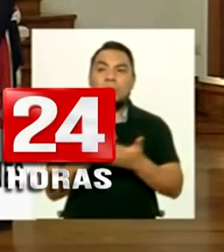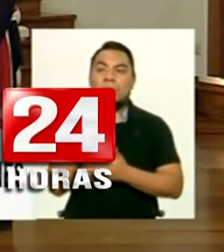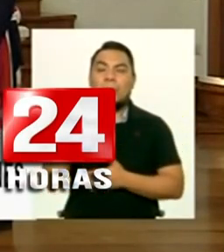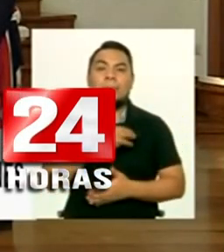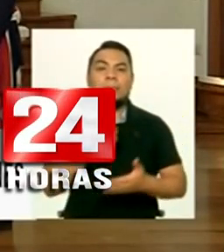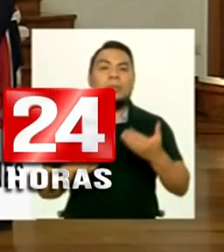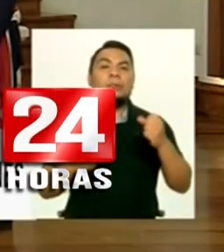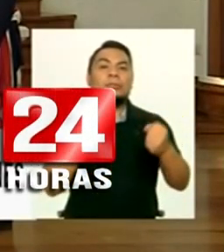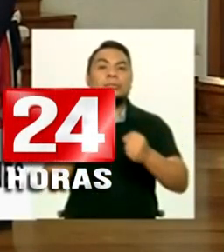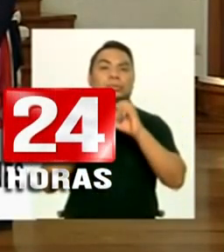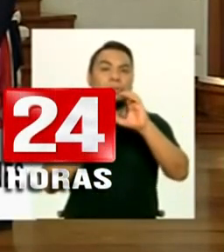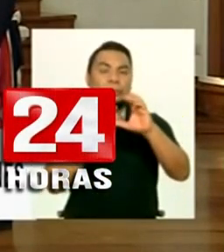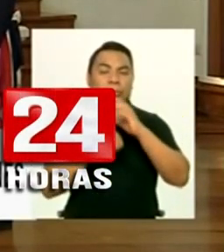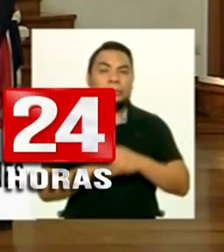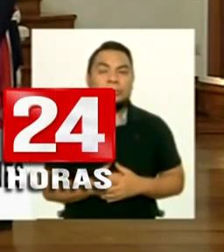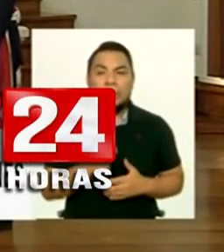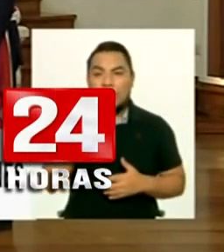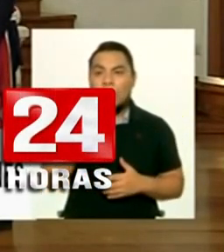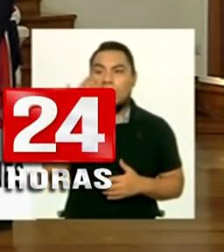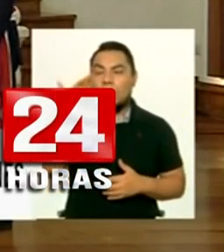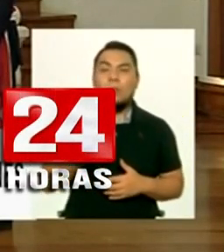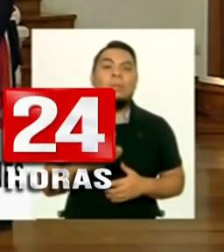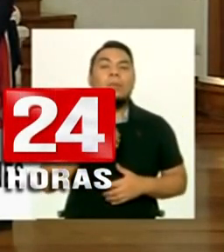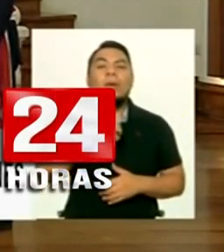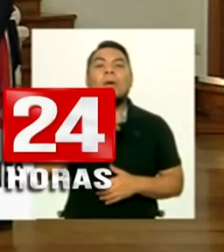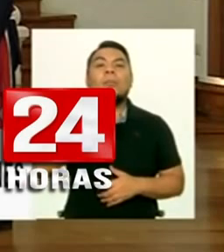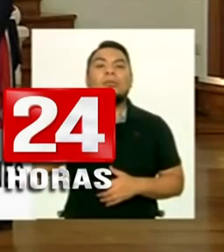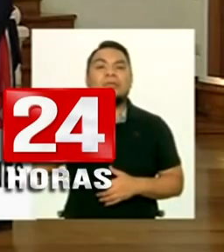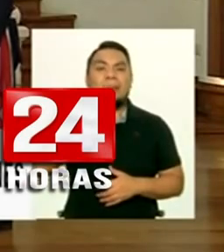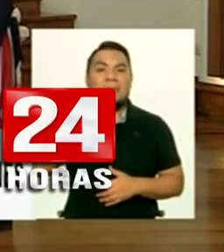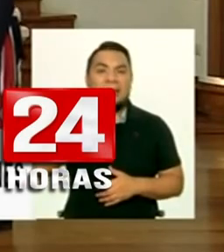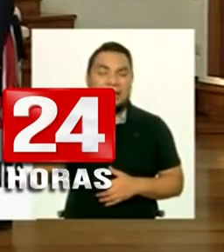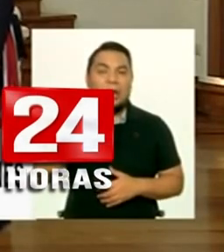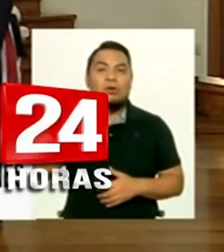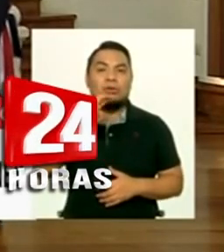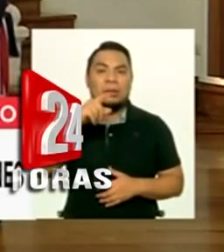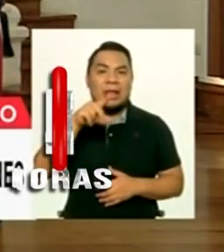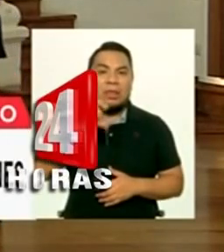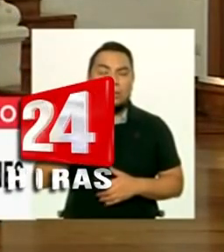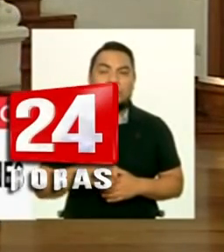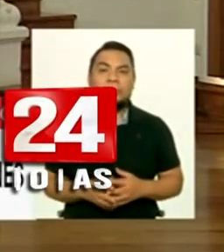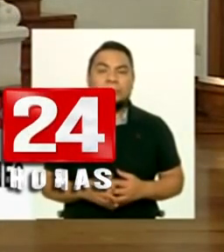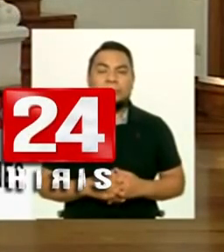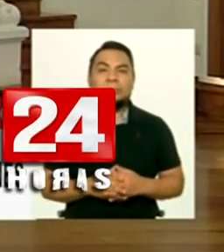y Comunicaciones, señor Nicolás Bustamante Coronado.